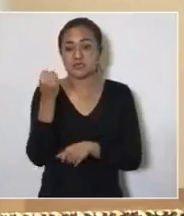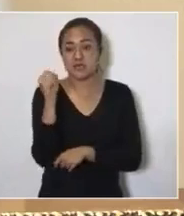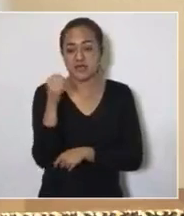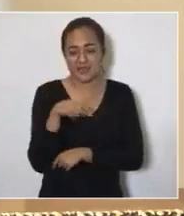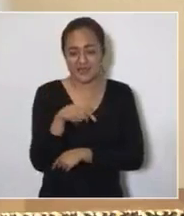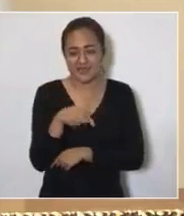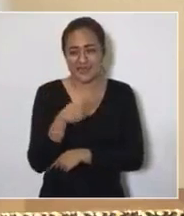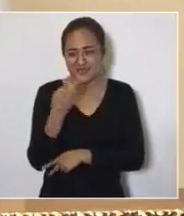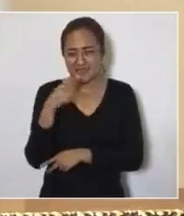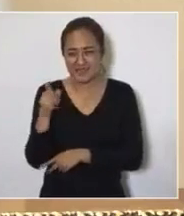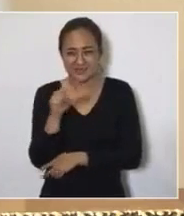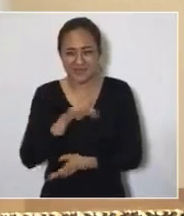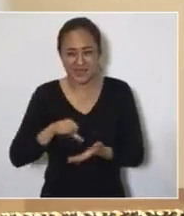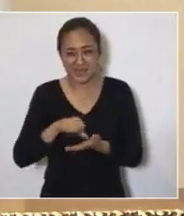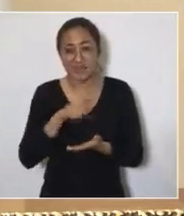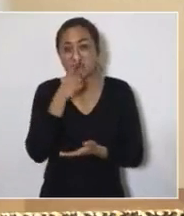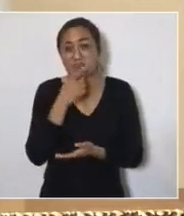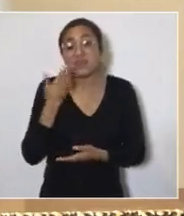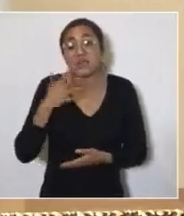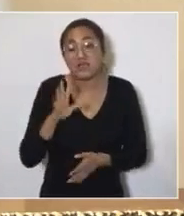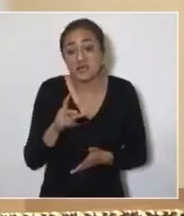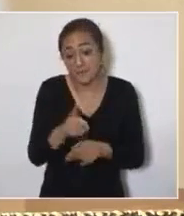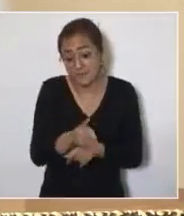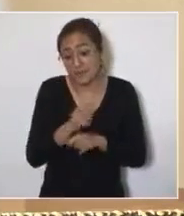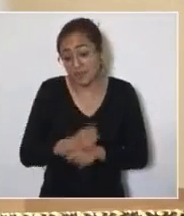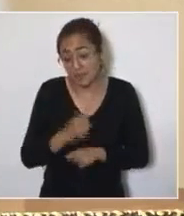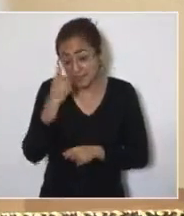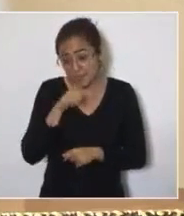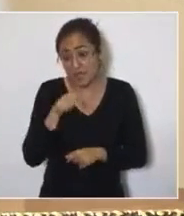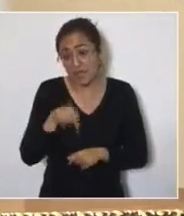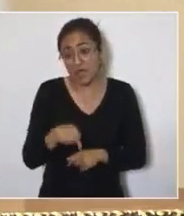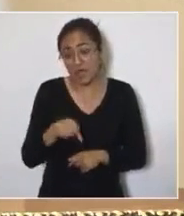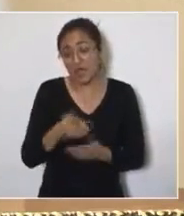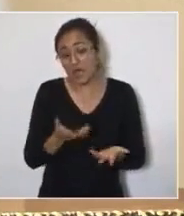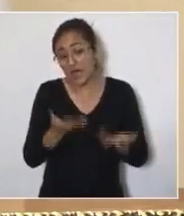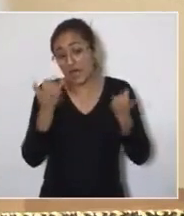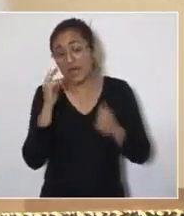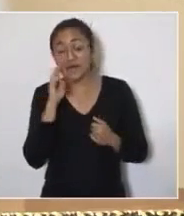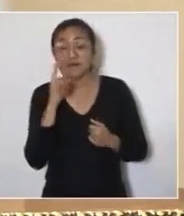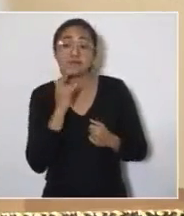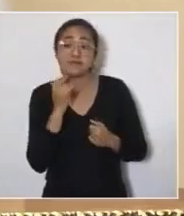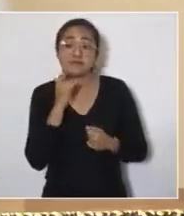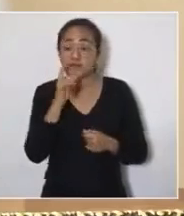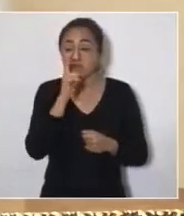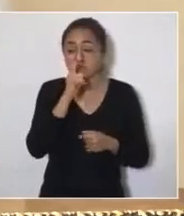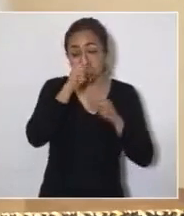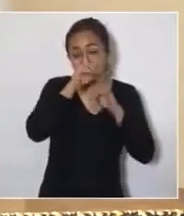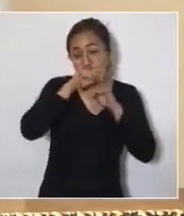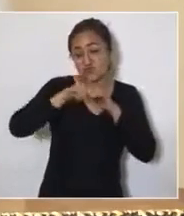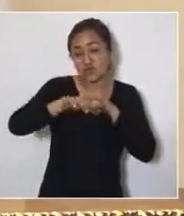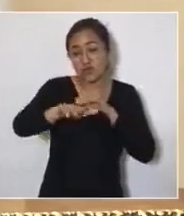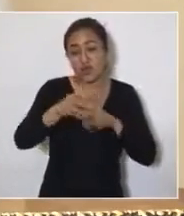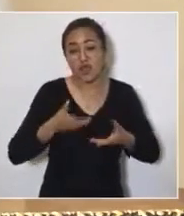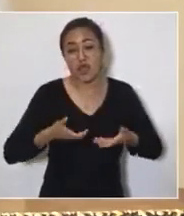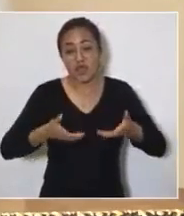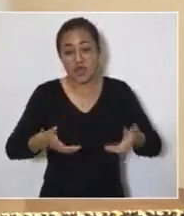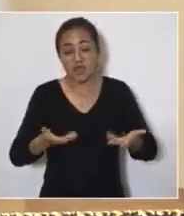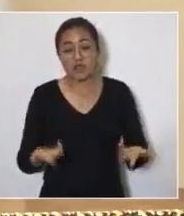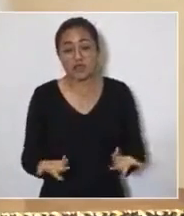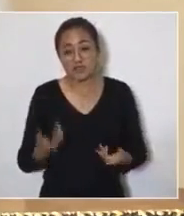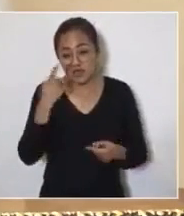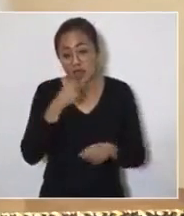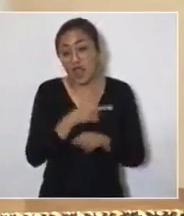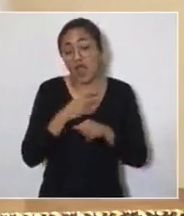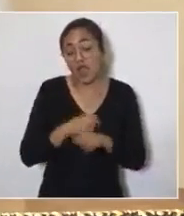a Puebla como así lo dijo Verdad que iba a ser el motivo de de ir a los ayuntamientos al Estado